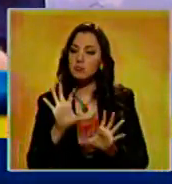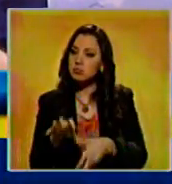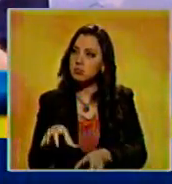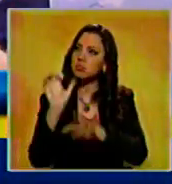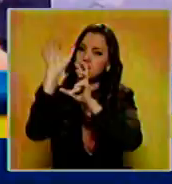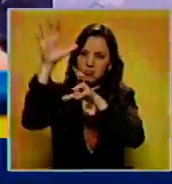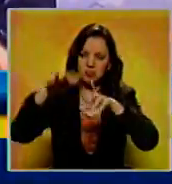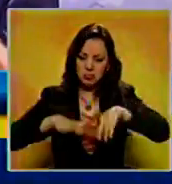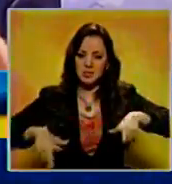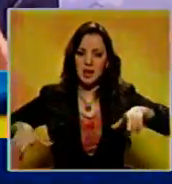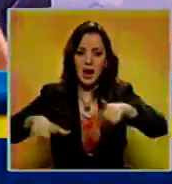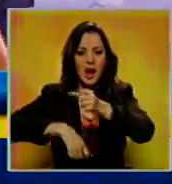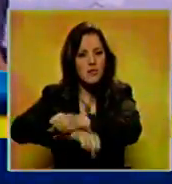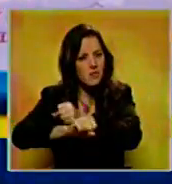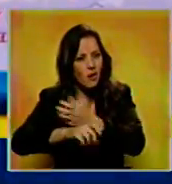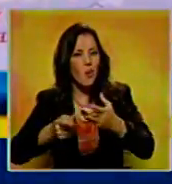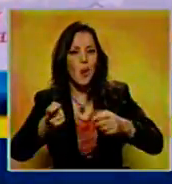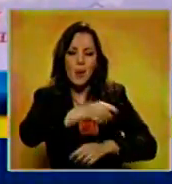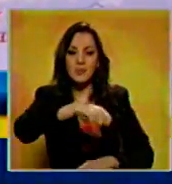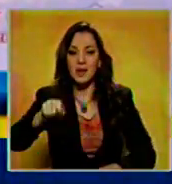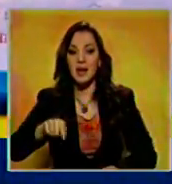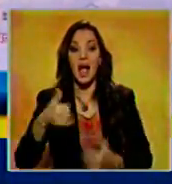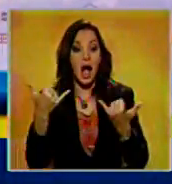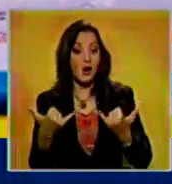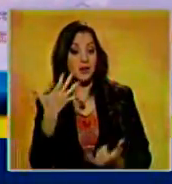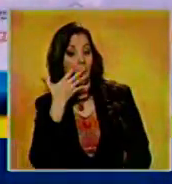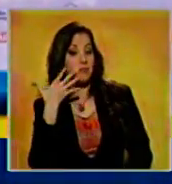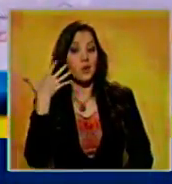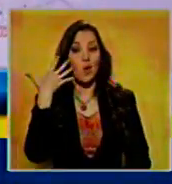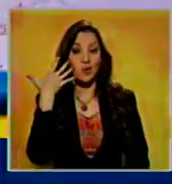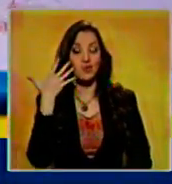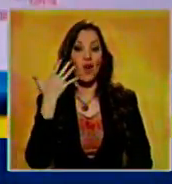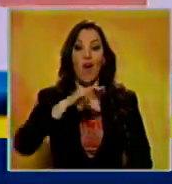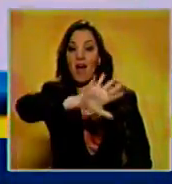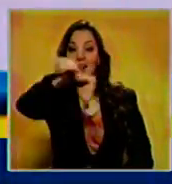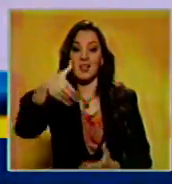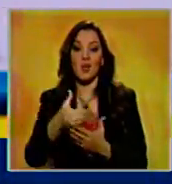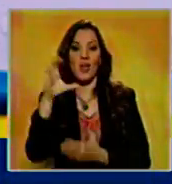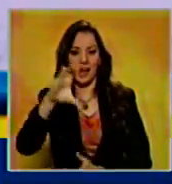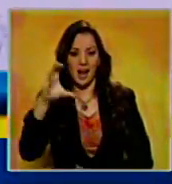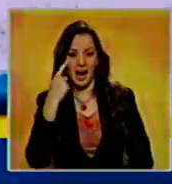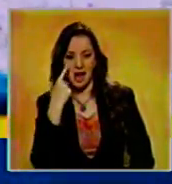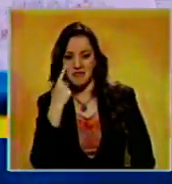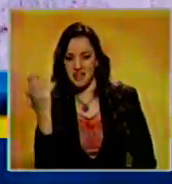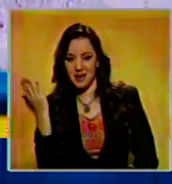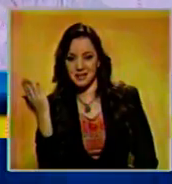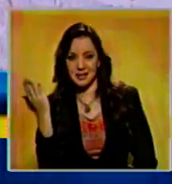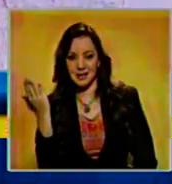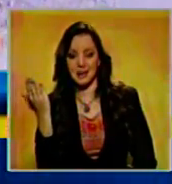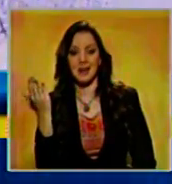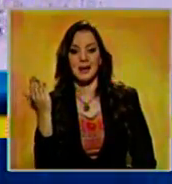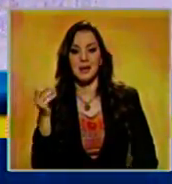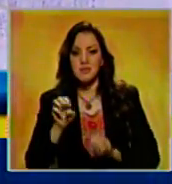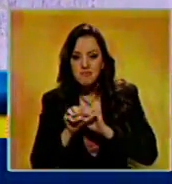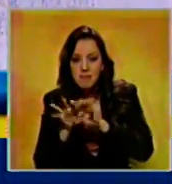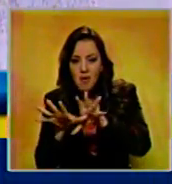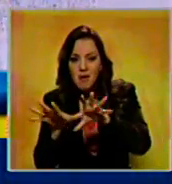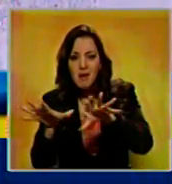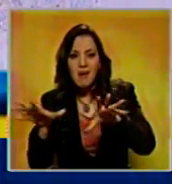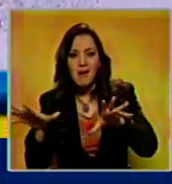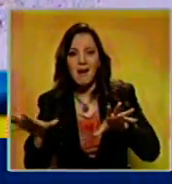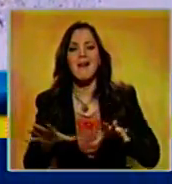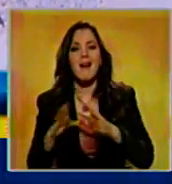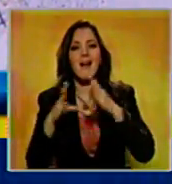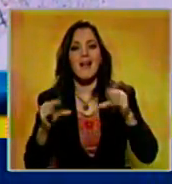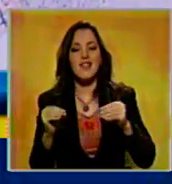Y en este momento podemos decir con mucho orgullo que a todo lo largo de la ciudad de Caracas, fíjense cómo está diseminado por todo el territorio